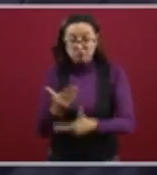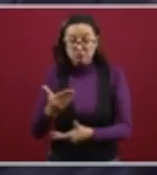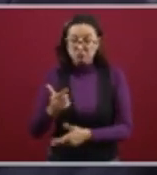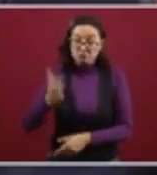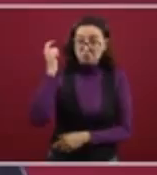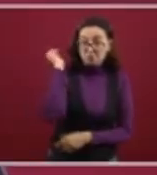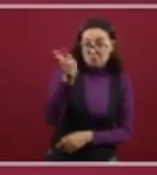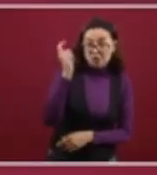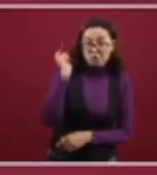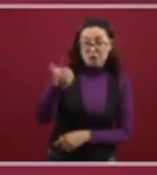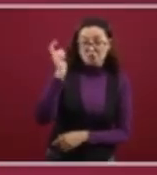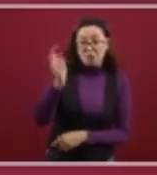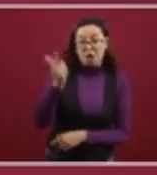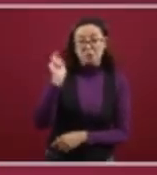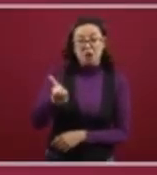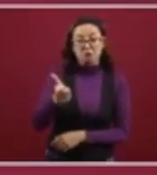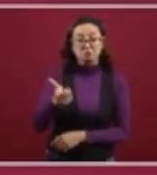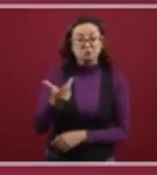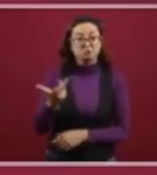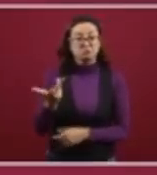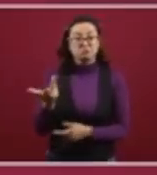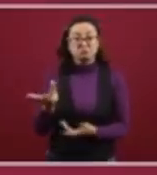que ganen